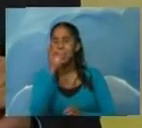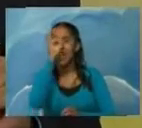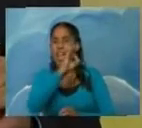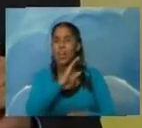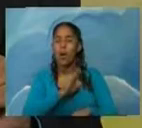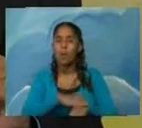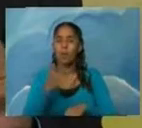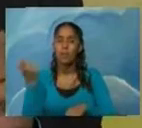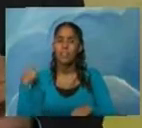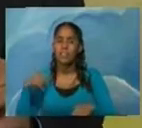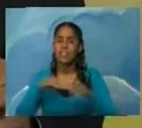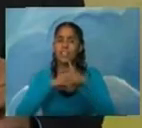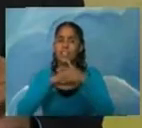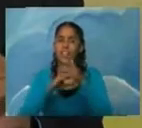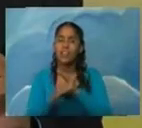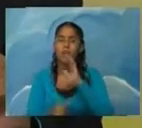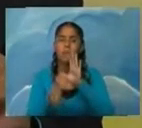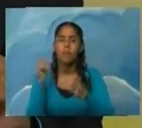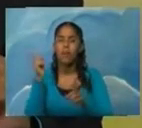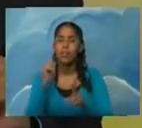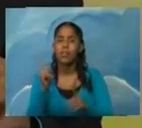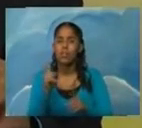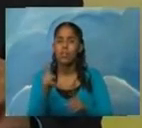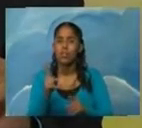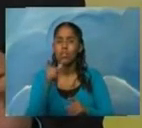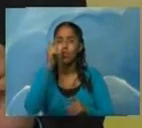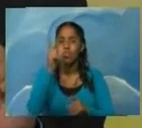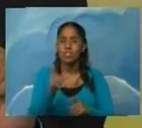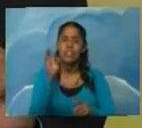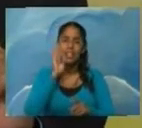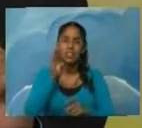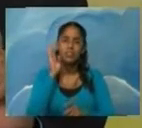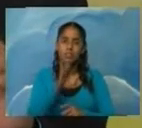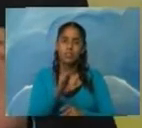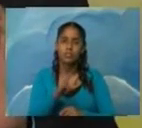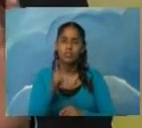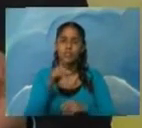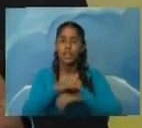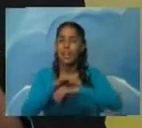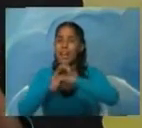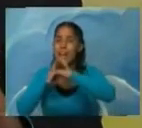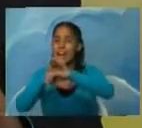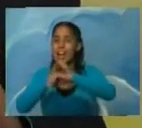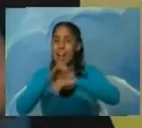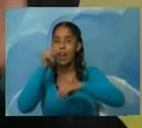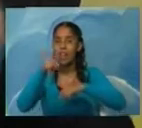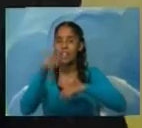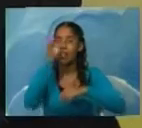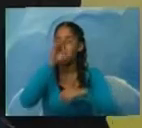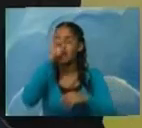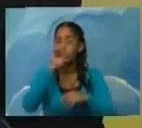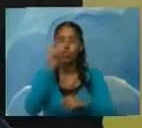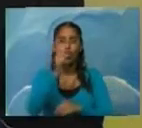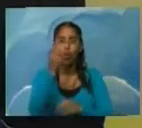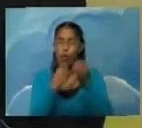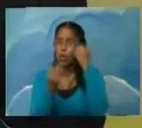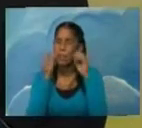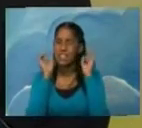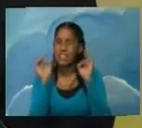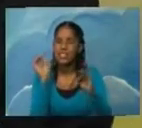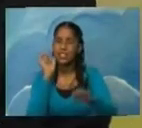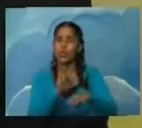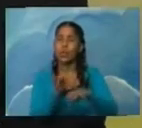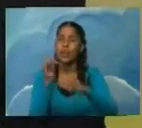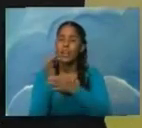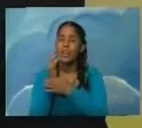pezuña hendida, mas no rumia, o será inmundo. De la carne de estos no comeréis, ni tocaréis sus cuerpos